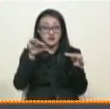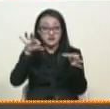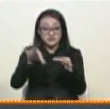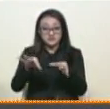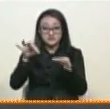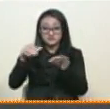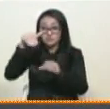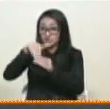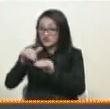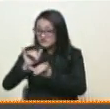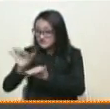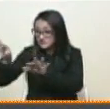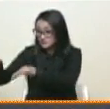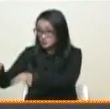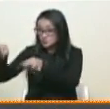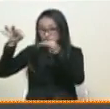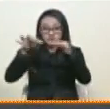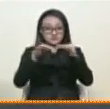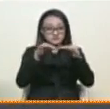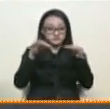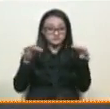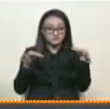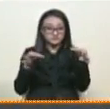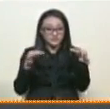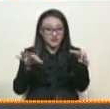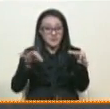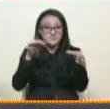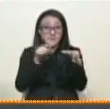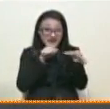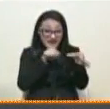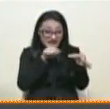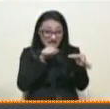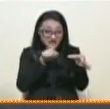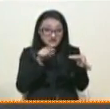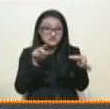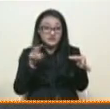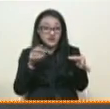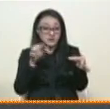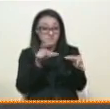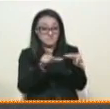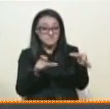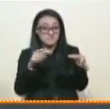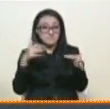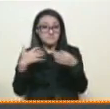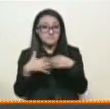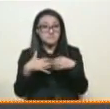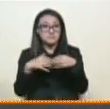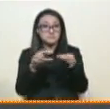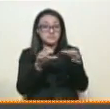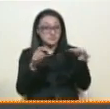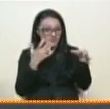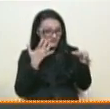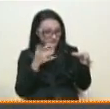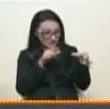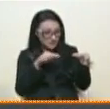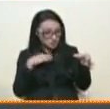cuando hace su selección de su voto, inmediatamente obtiene un comprobante. Y en su comprobante de voto ve que efectivamente la selección que hizo se